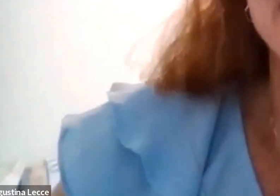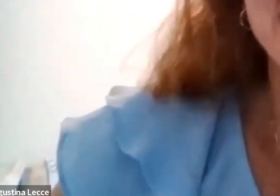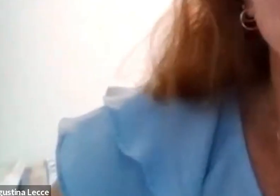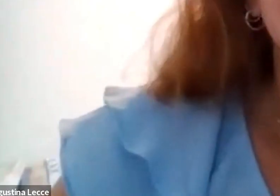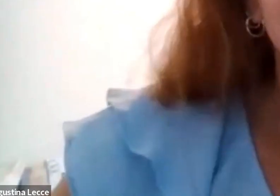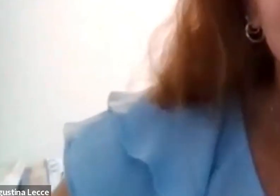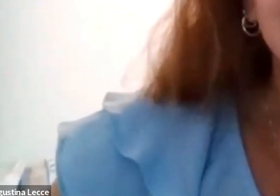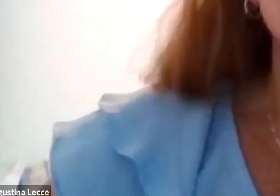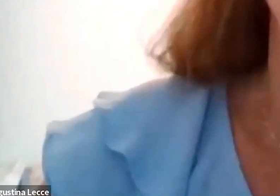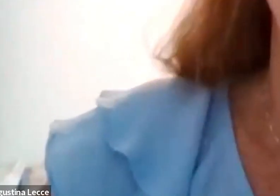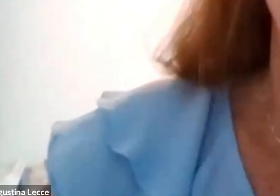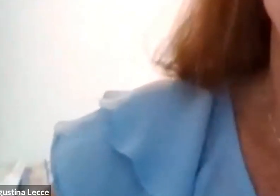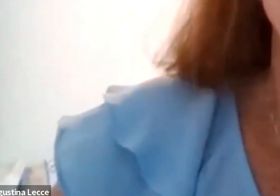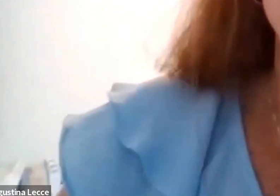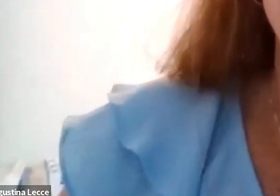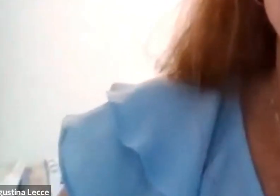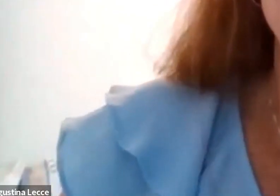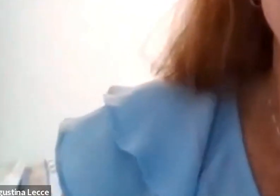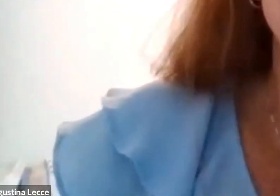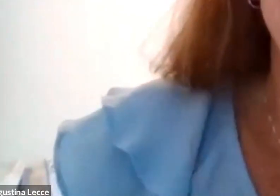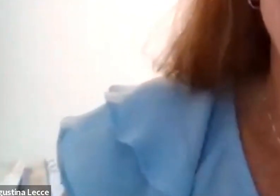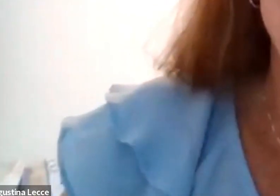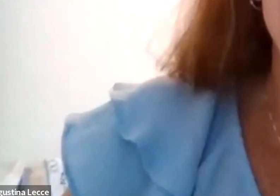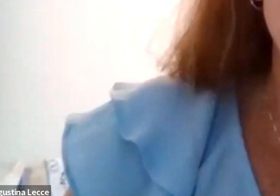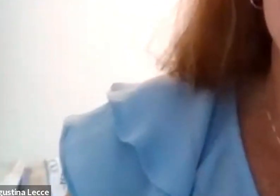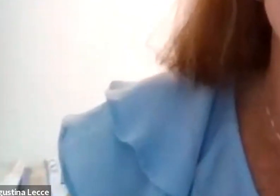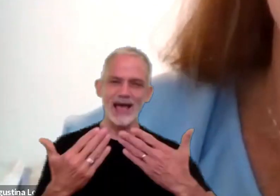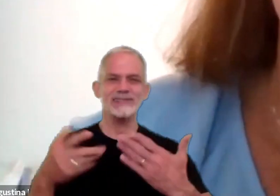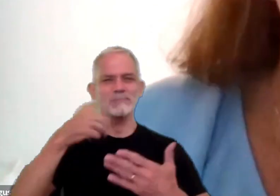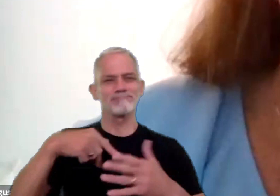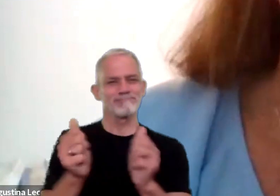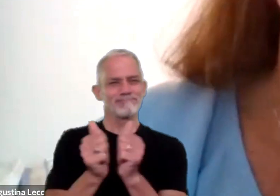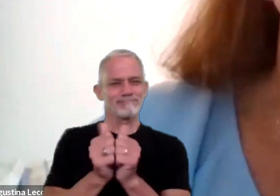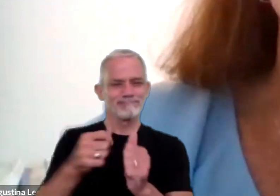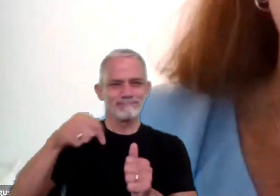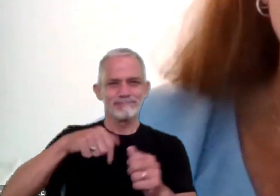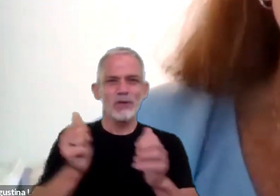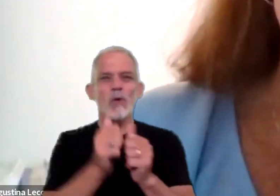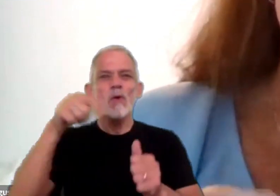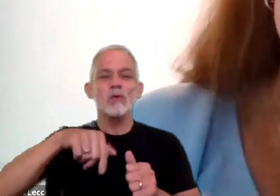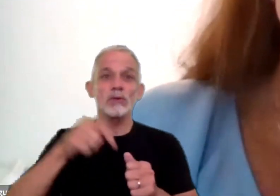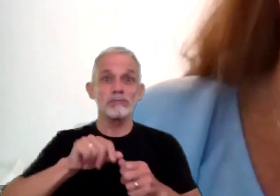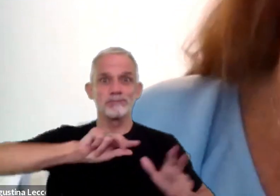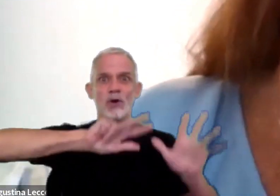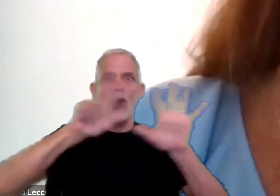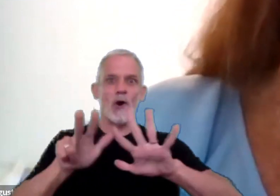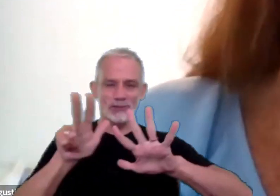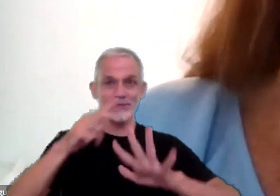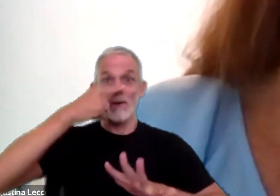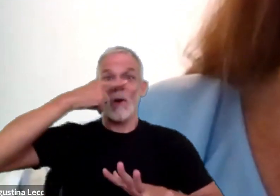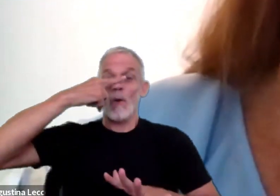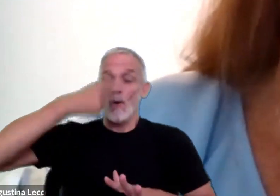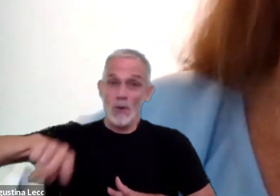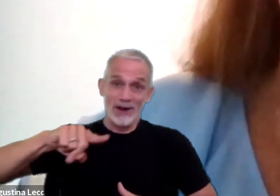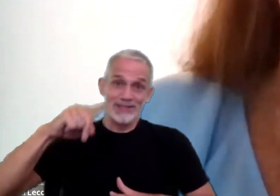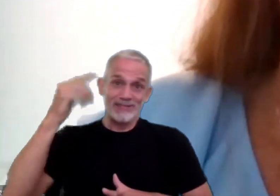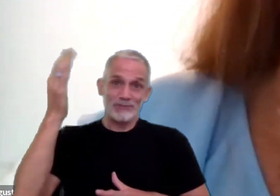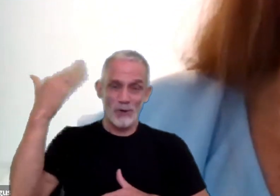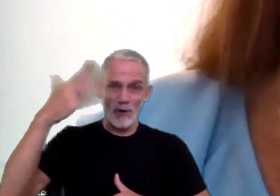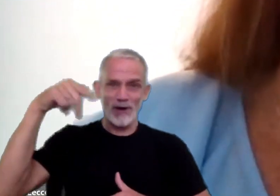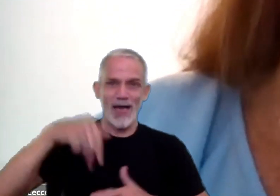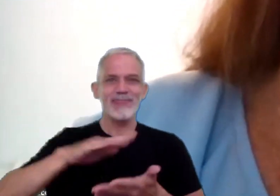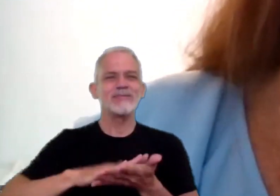Bueno, sí, buenas tardes. Muchísimas gracias por acompañarnos en esta octava y última jornada del